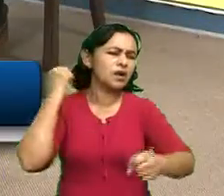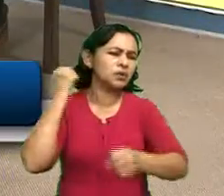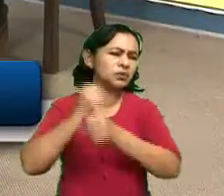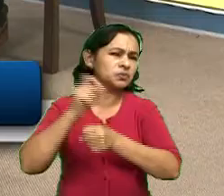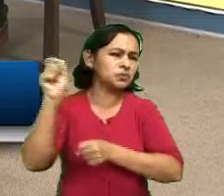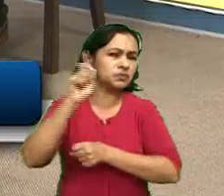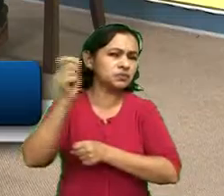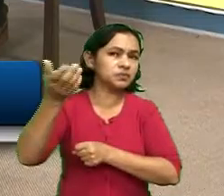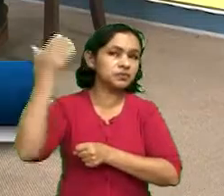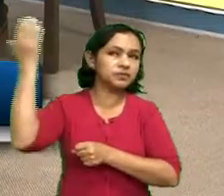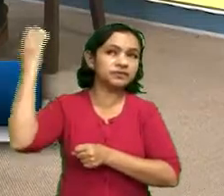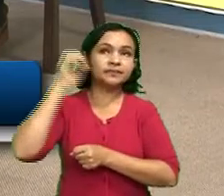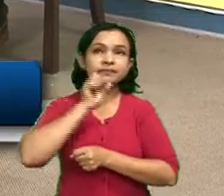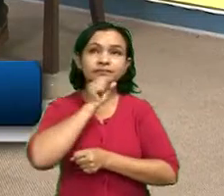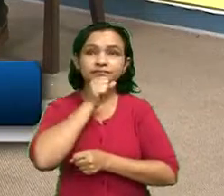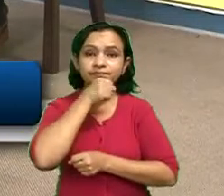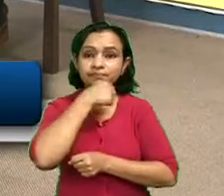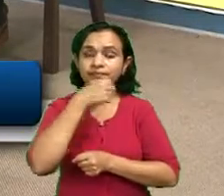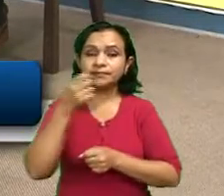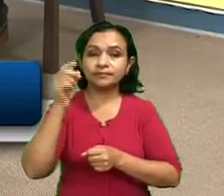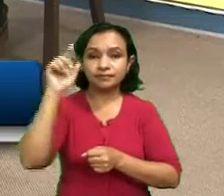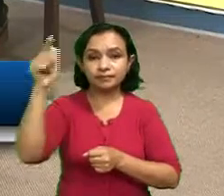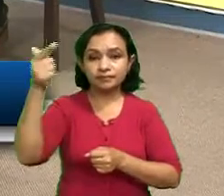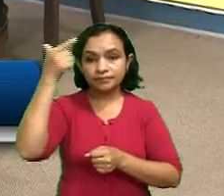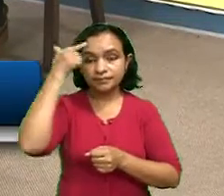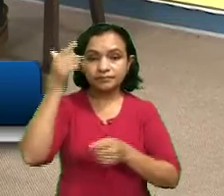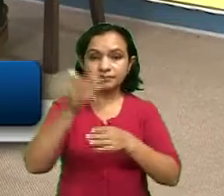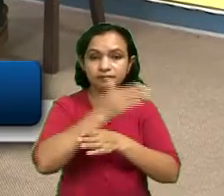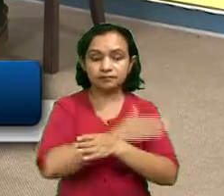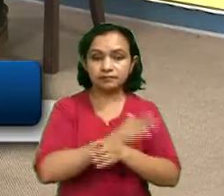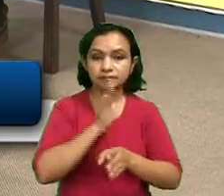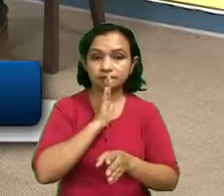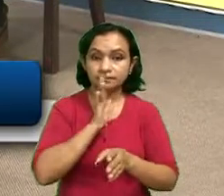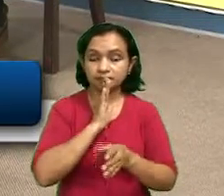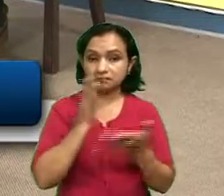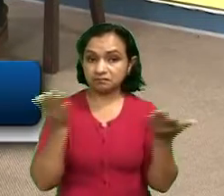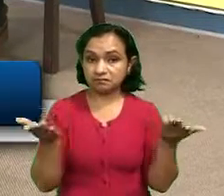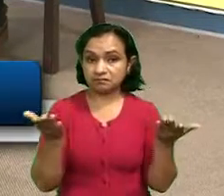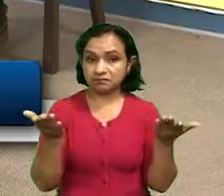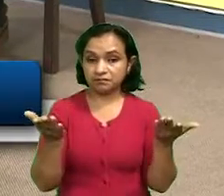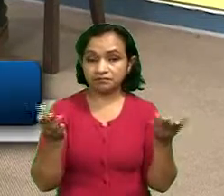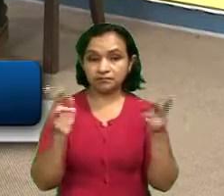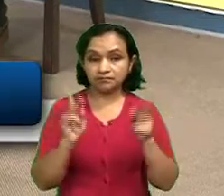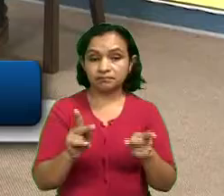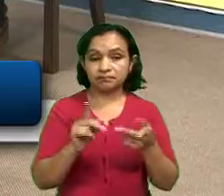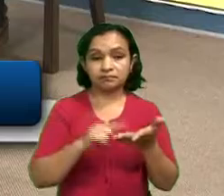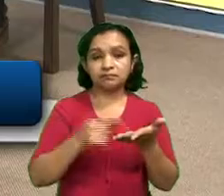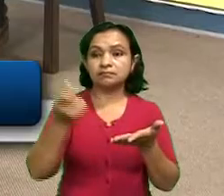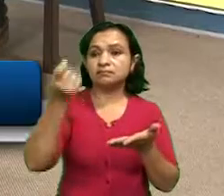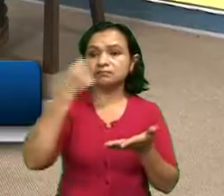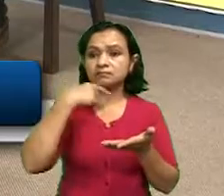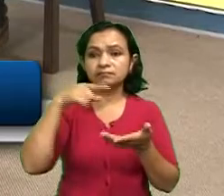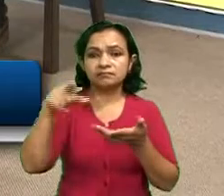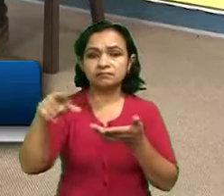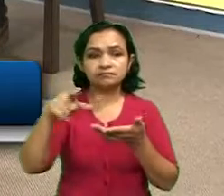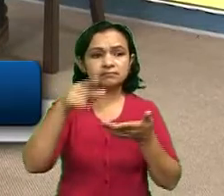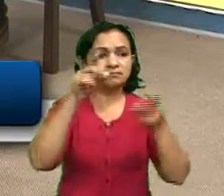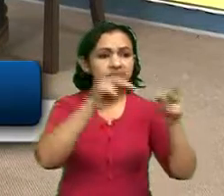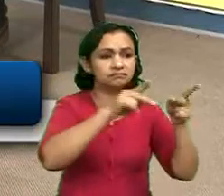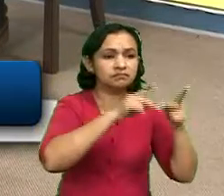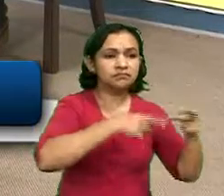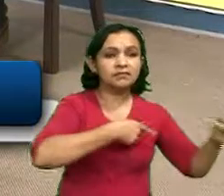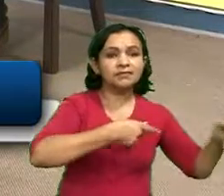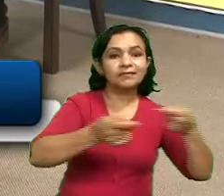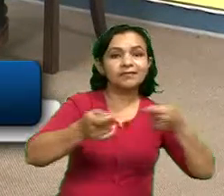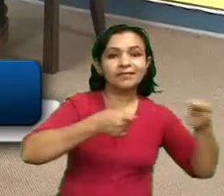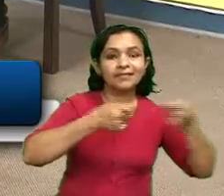Quizás en gobiernos anteriores, en gobiernos neoliberales, se escuchaba eso, de que salía que en una farmacia o X persona estaba